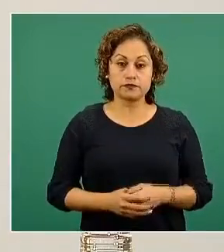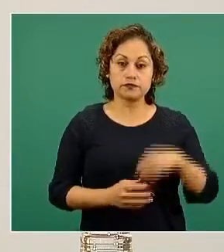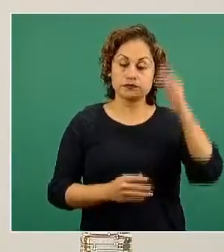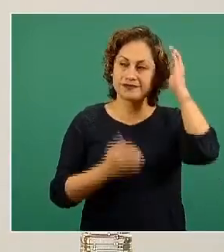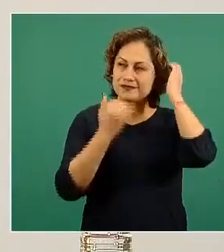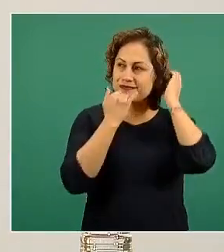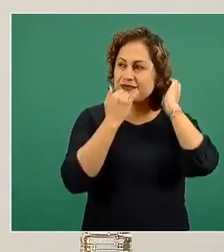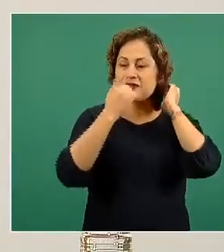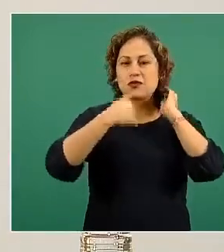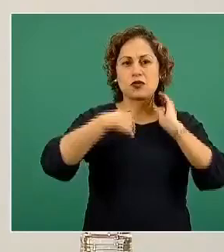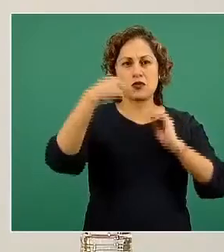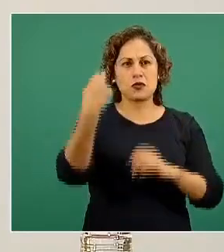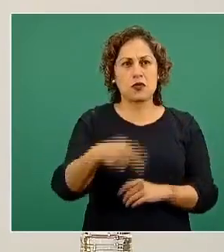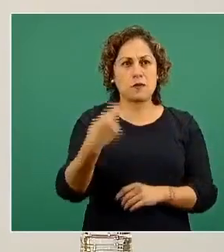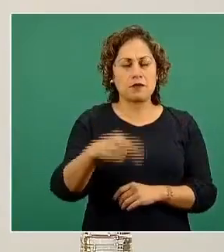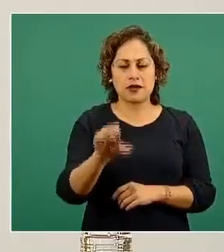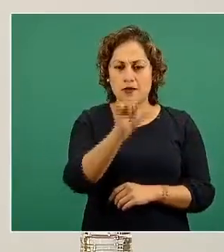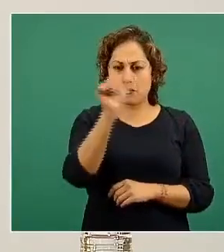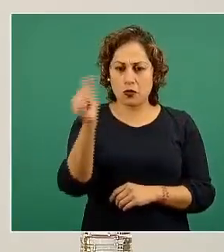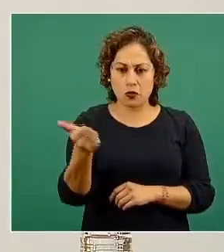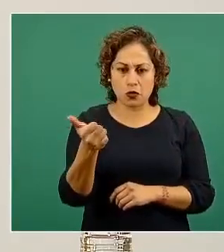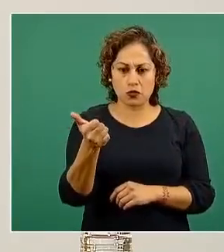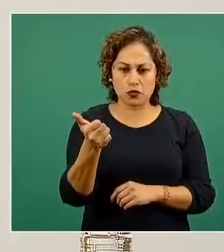me fue el nombre del otro medicamento,